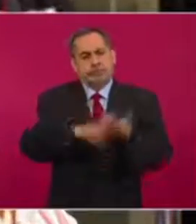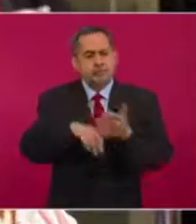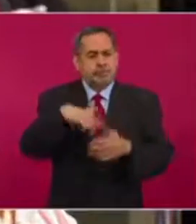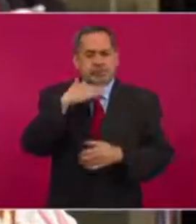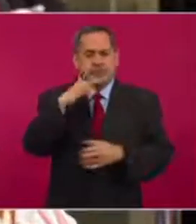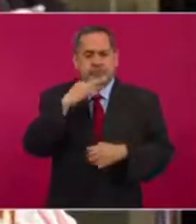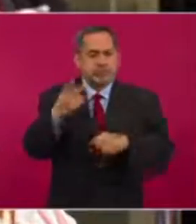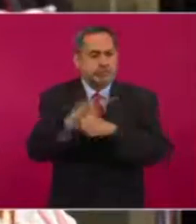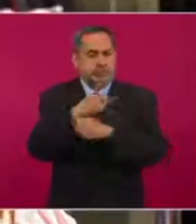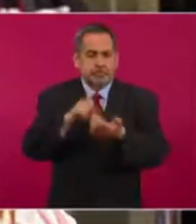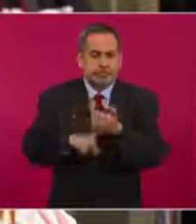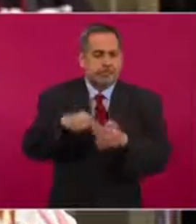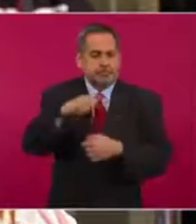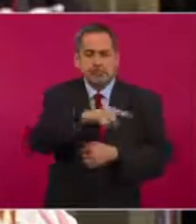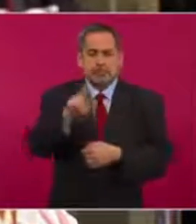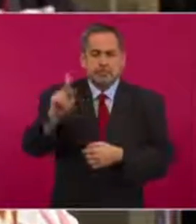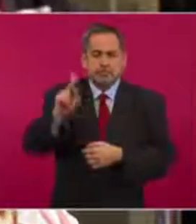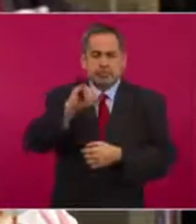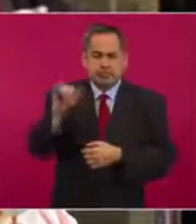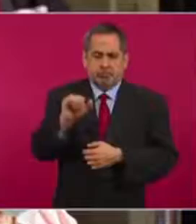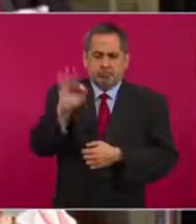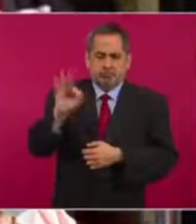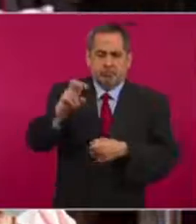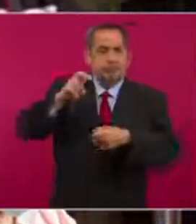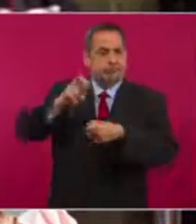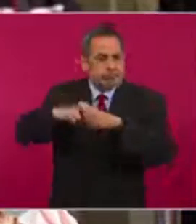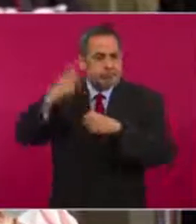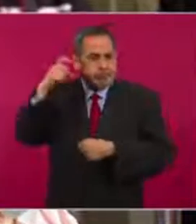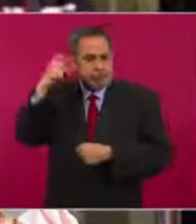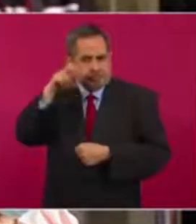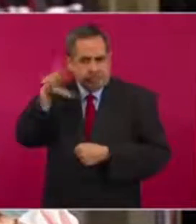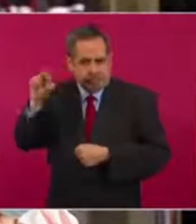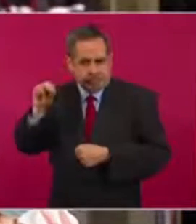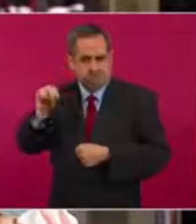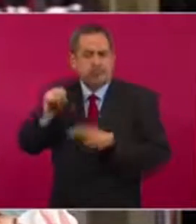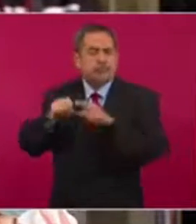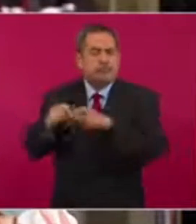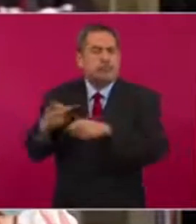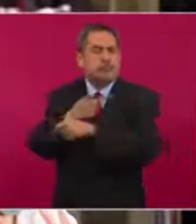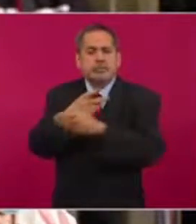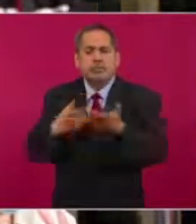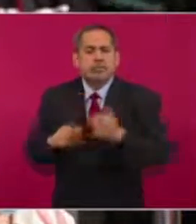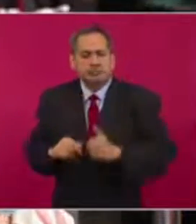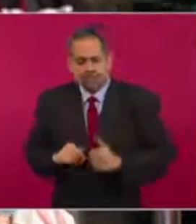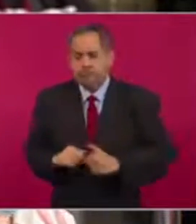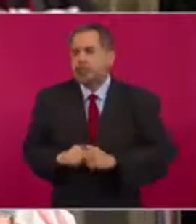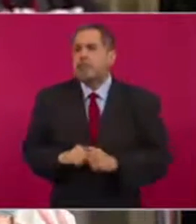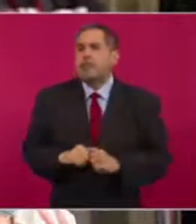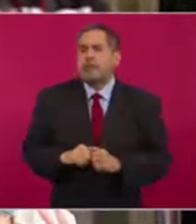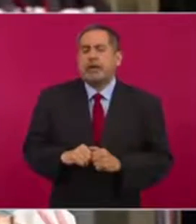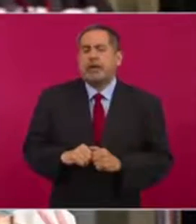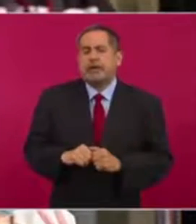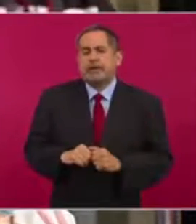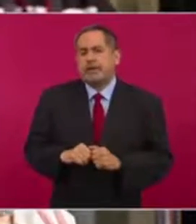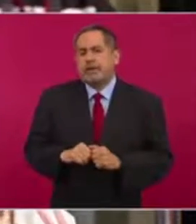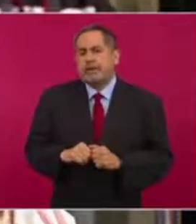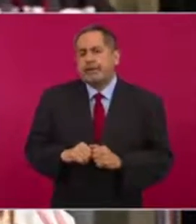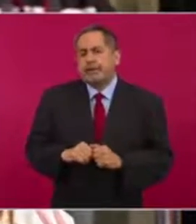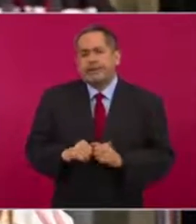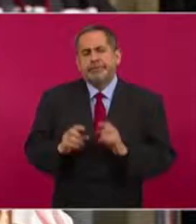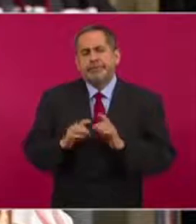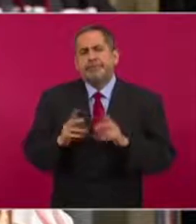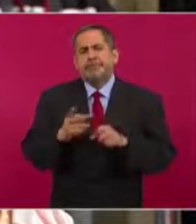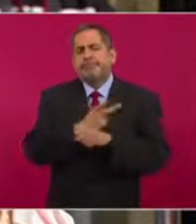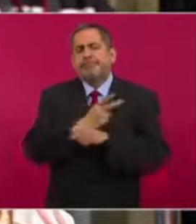habiendo en el Poder Judicial en Quintana Roo, resulta que ha estado